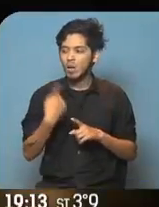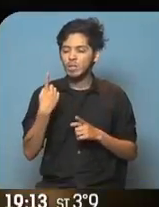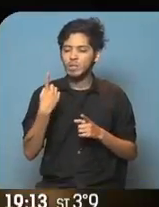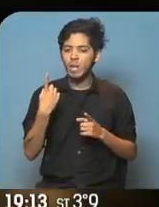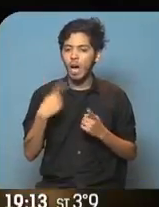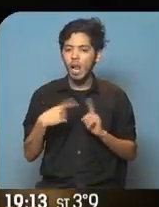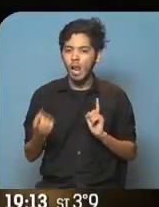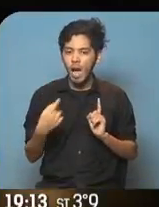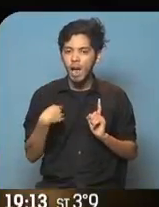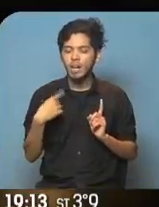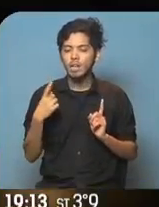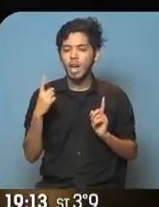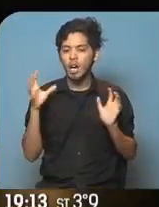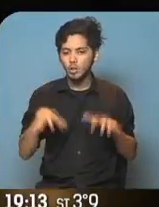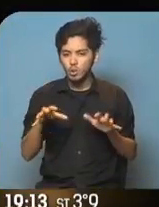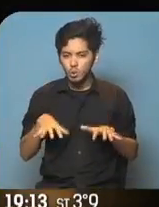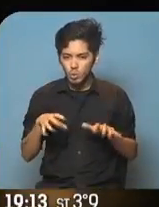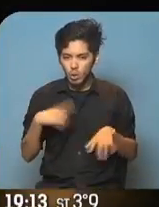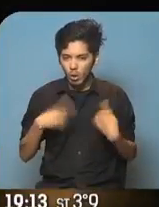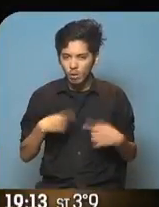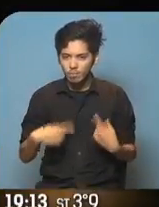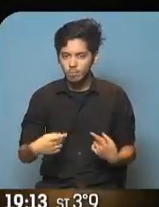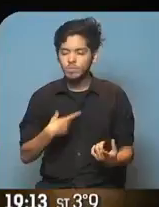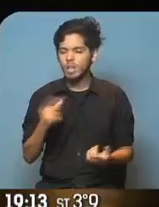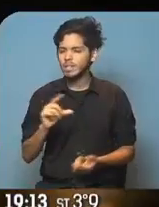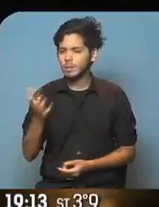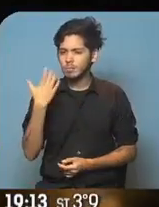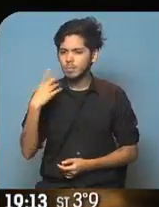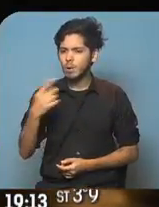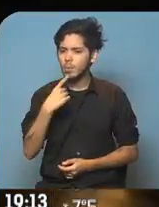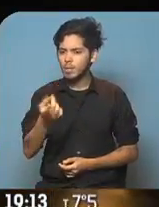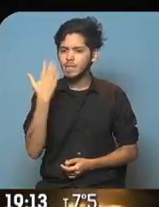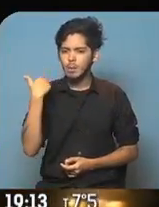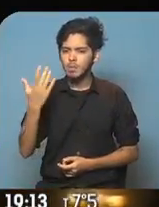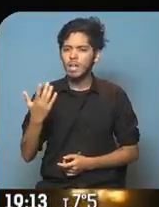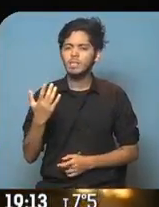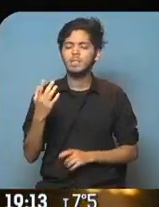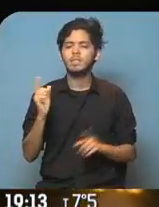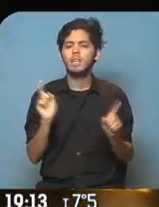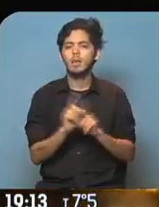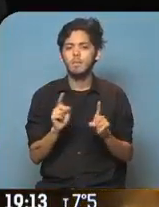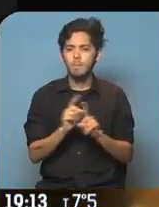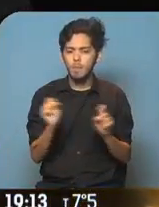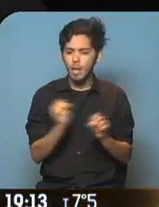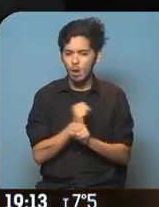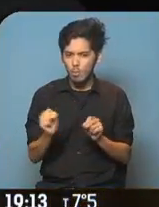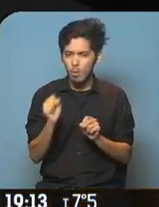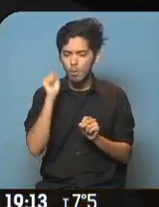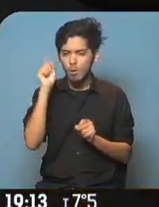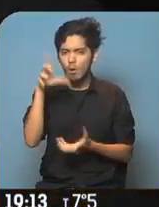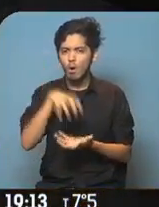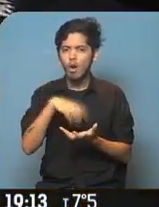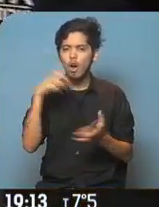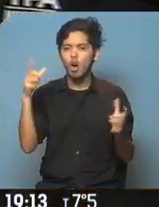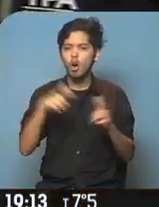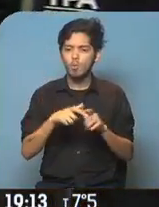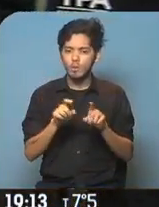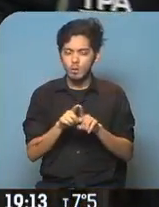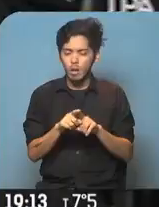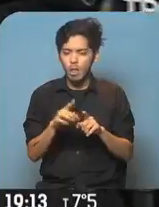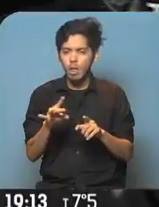persistente lluvia, hace instantes, como bien decíamos en el anticipo, se aprobó en comisión este dictamen